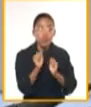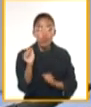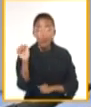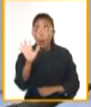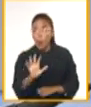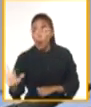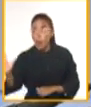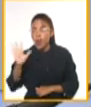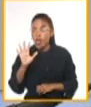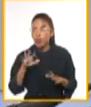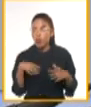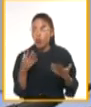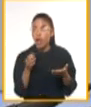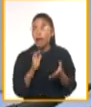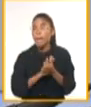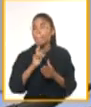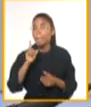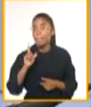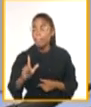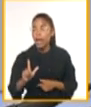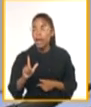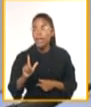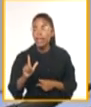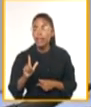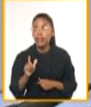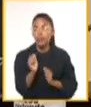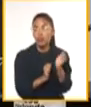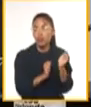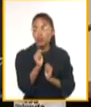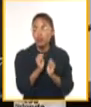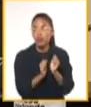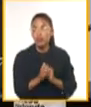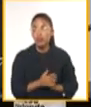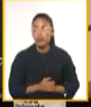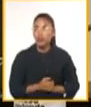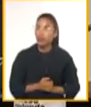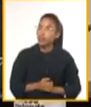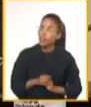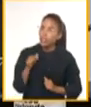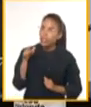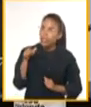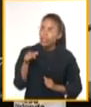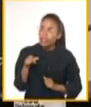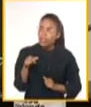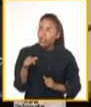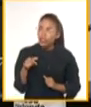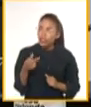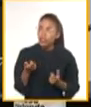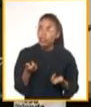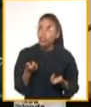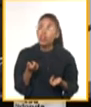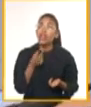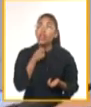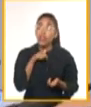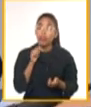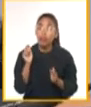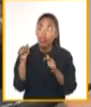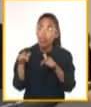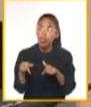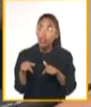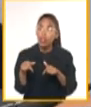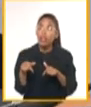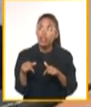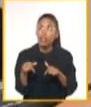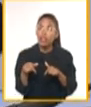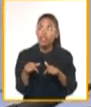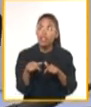de Mariel, que nos llega ahí. Que es un nudo entonces central de esa red. Es un nudo central que forma un lazo y